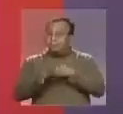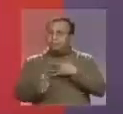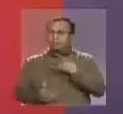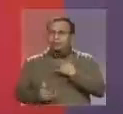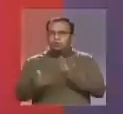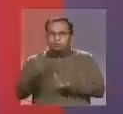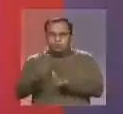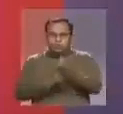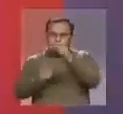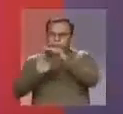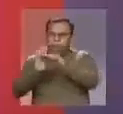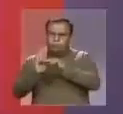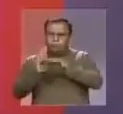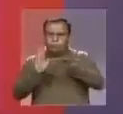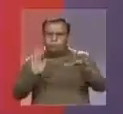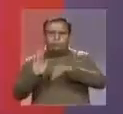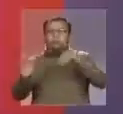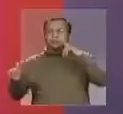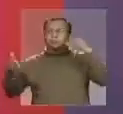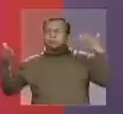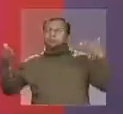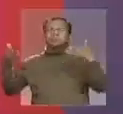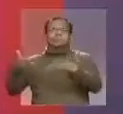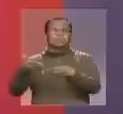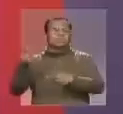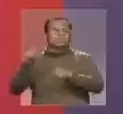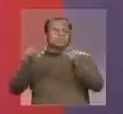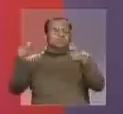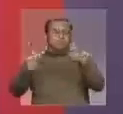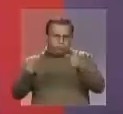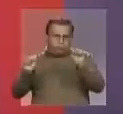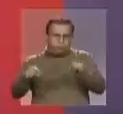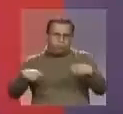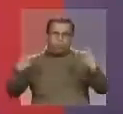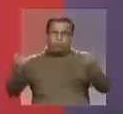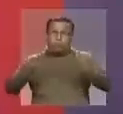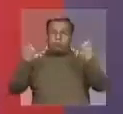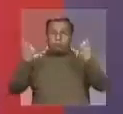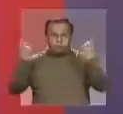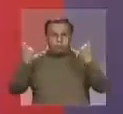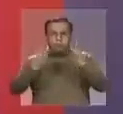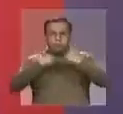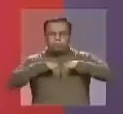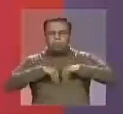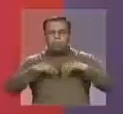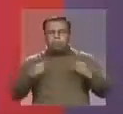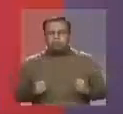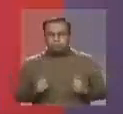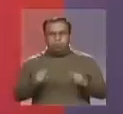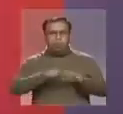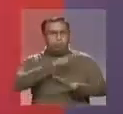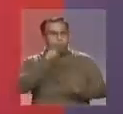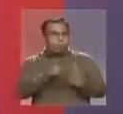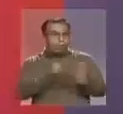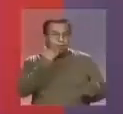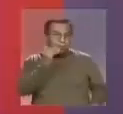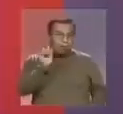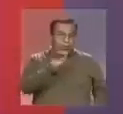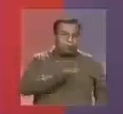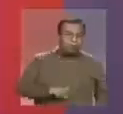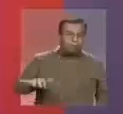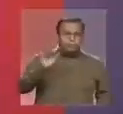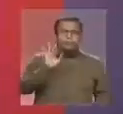deben crear más políticas públicas específicamente para que se promueva ese empoderamiento y que todas las mujeres podamos